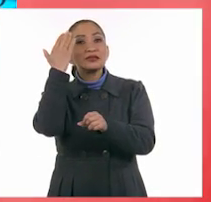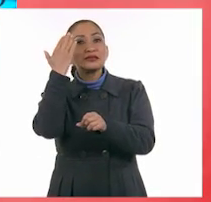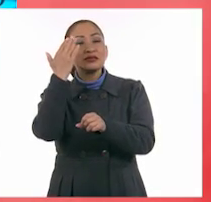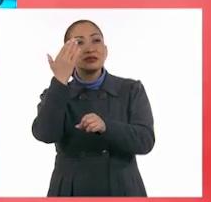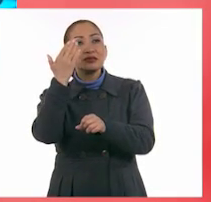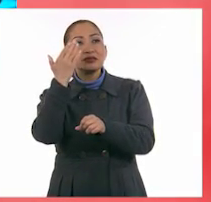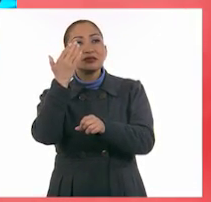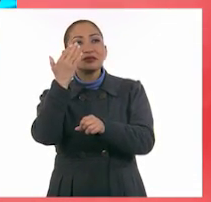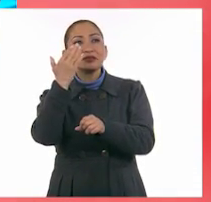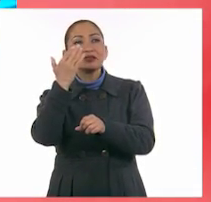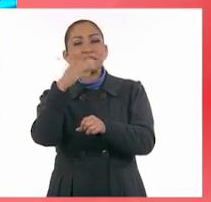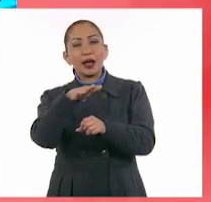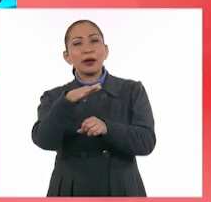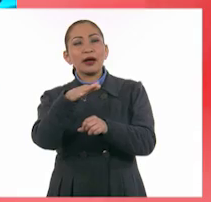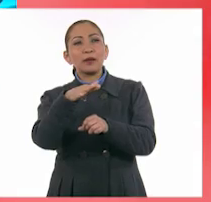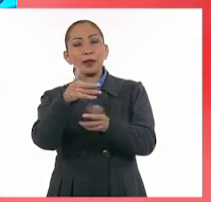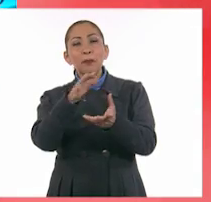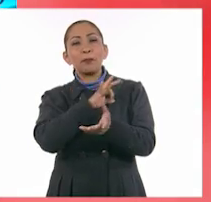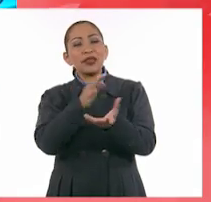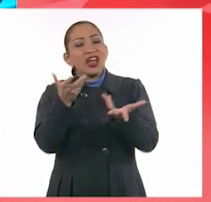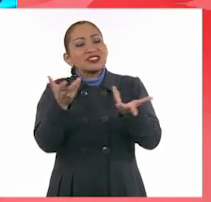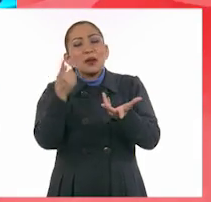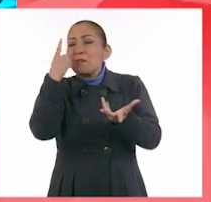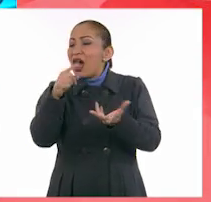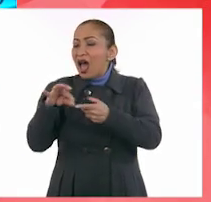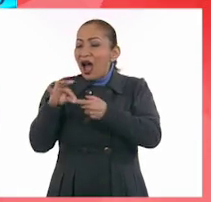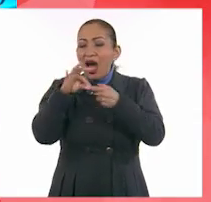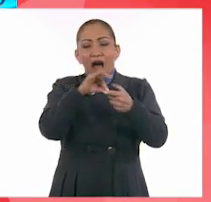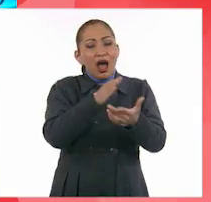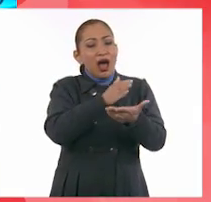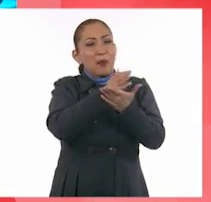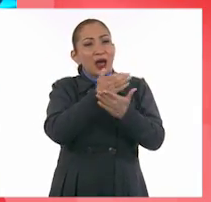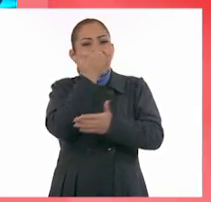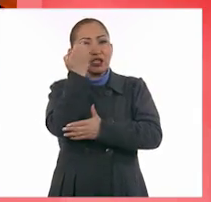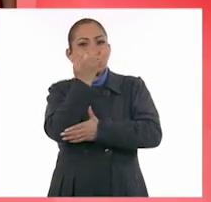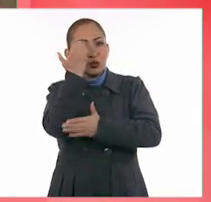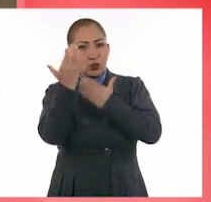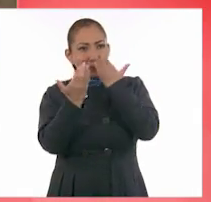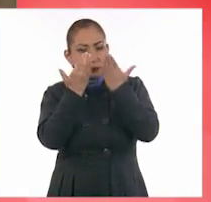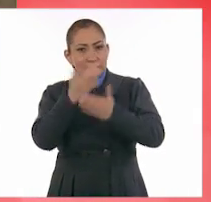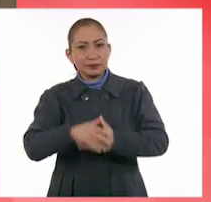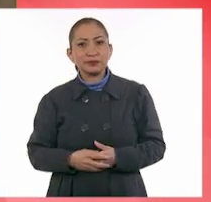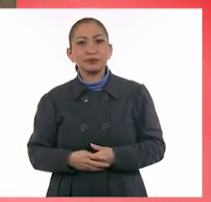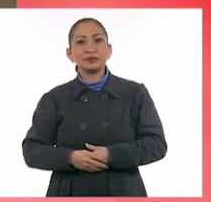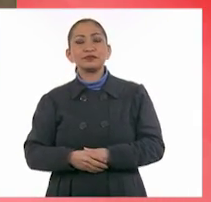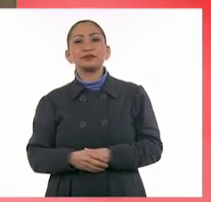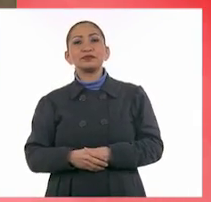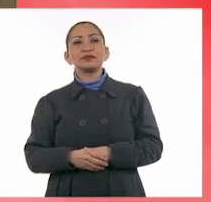es qué se puede hacer para que se pueda ir a la escuela.